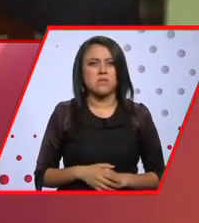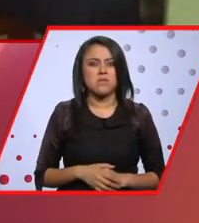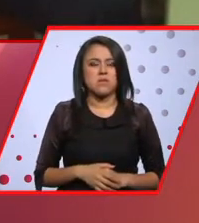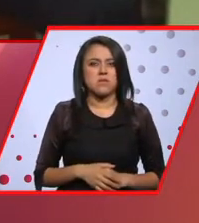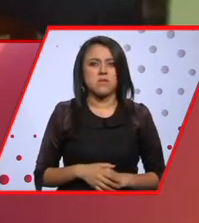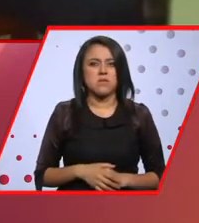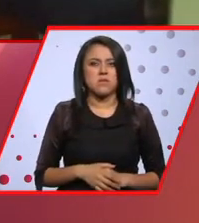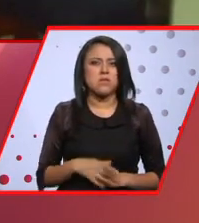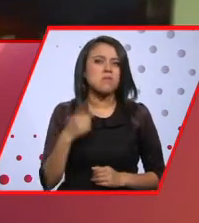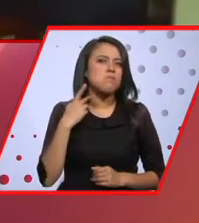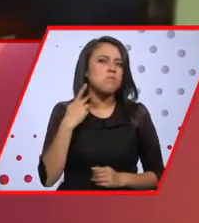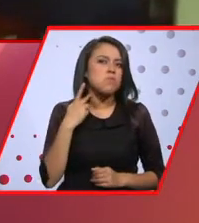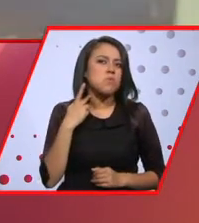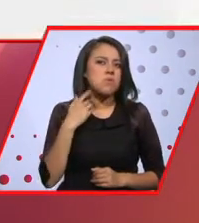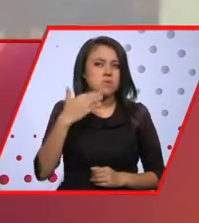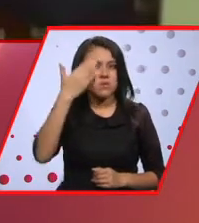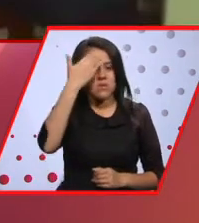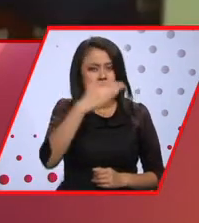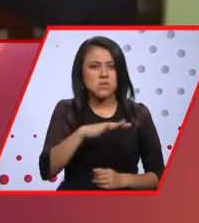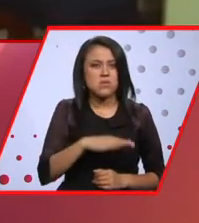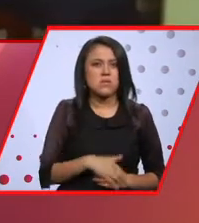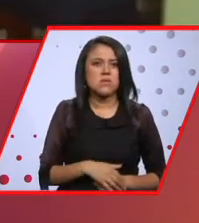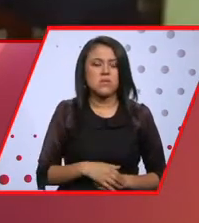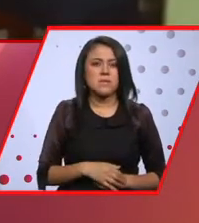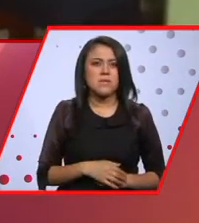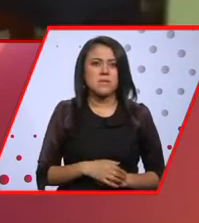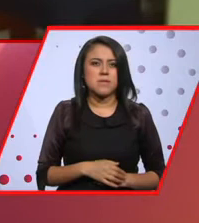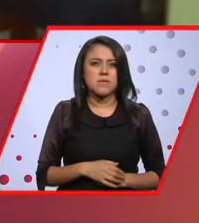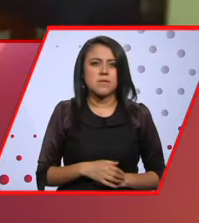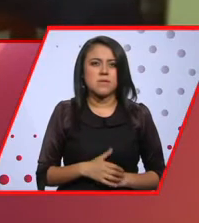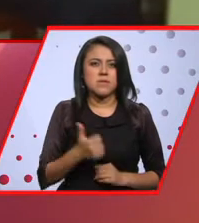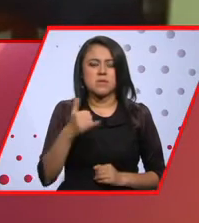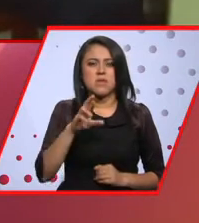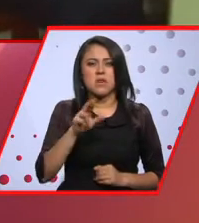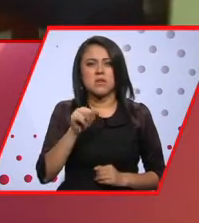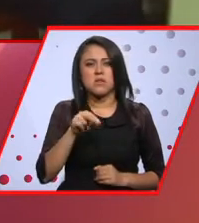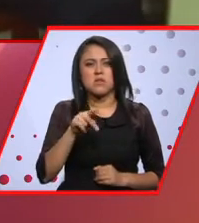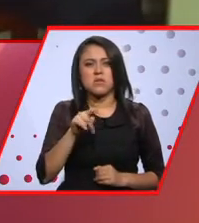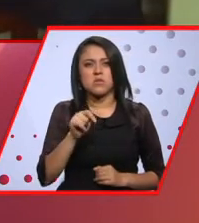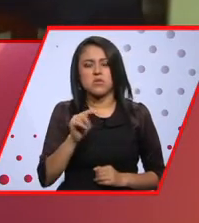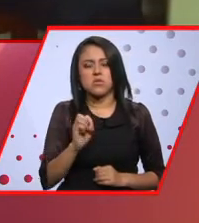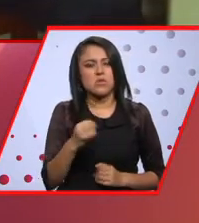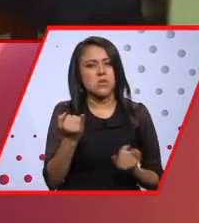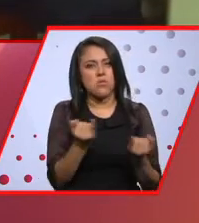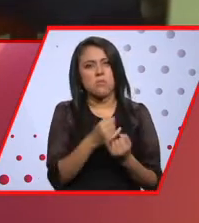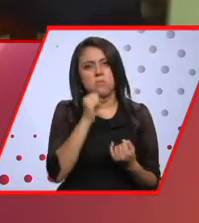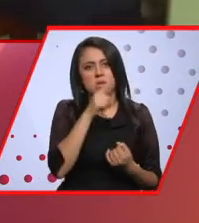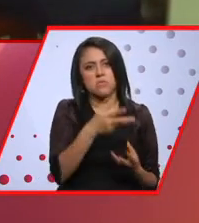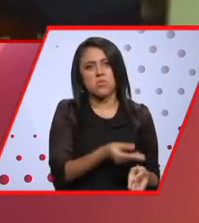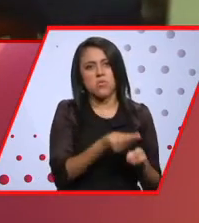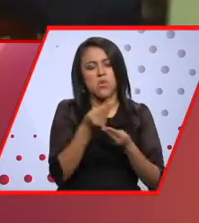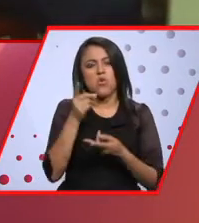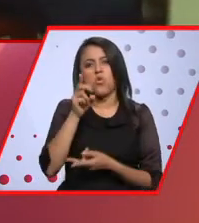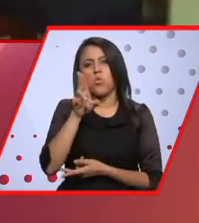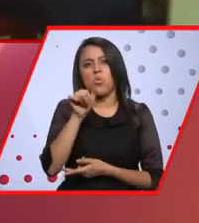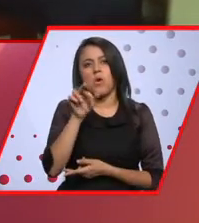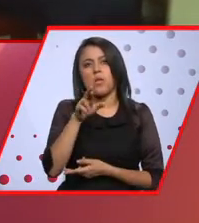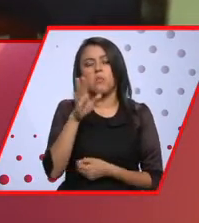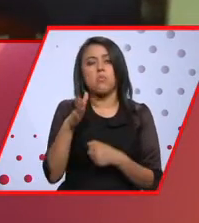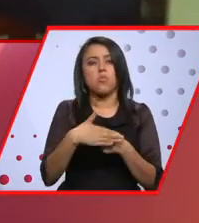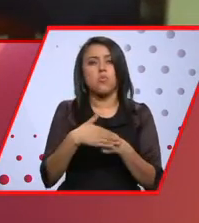clase política. Yarrington también ya está en su trámite para que lo regresen. El otro Duarte pronto